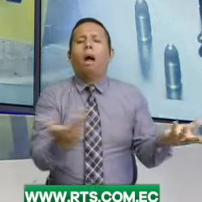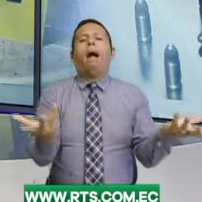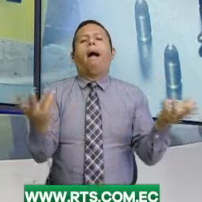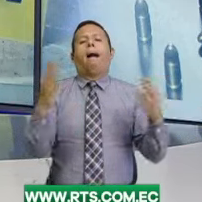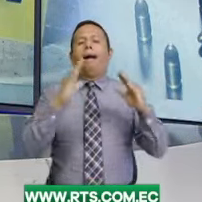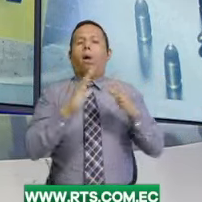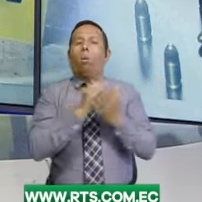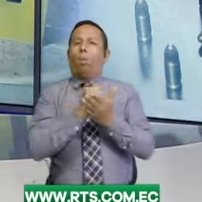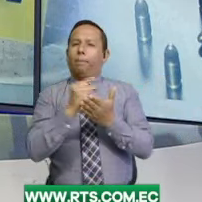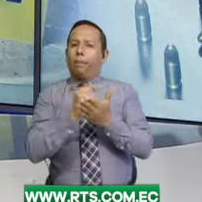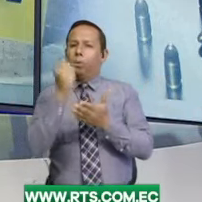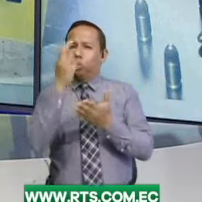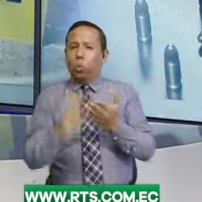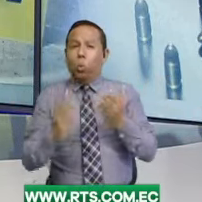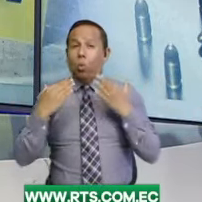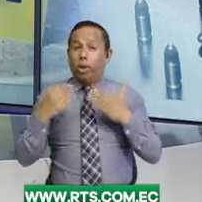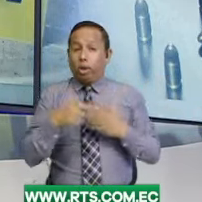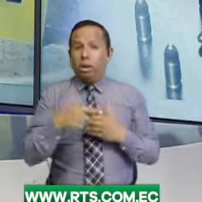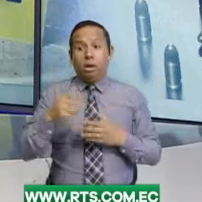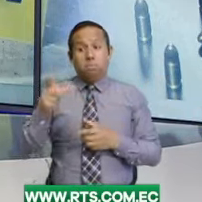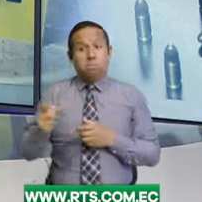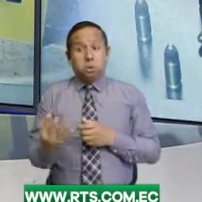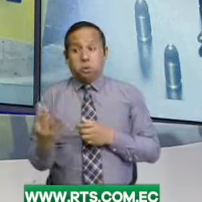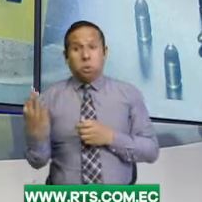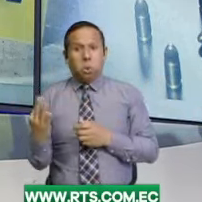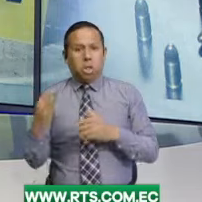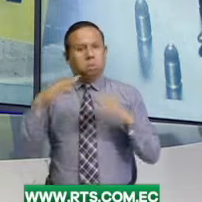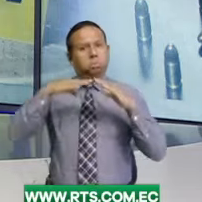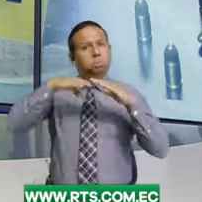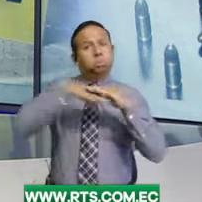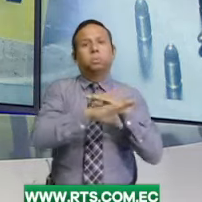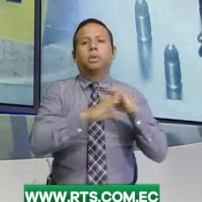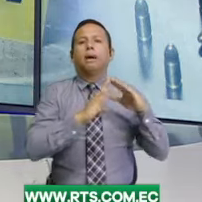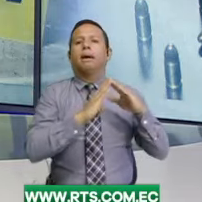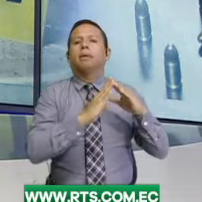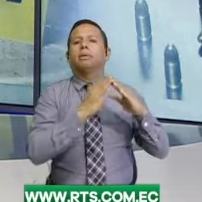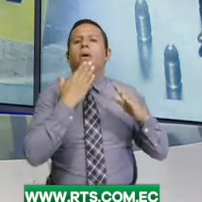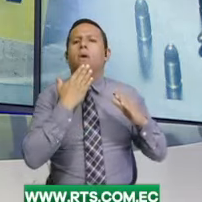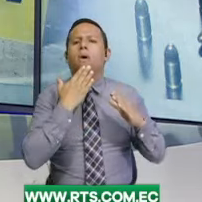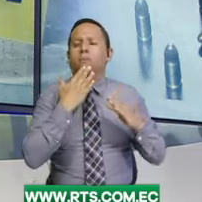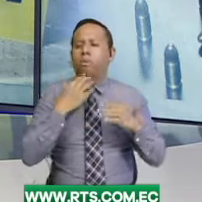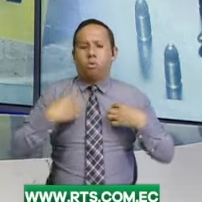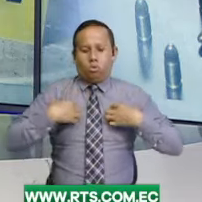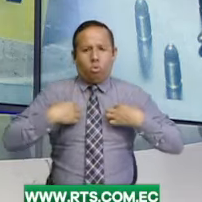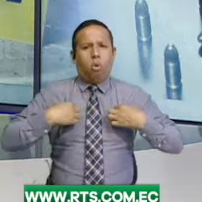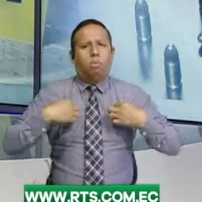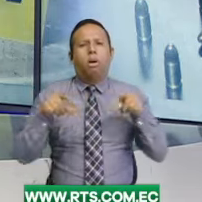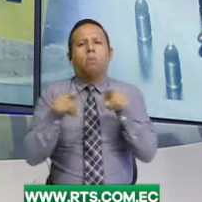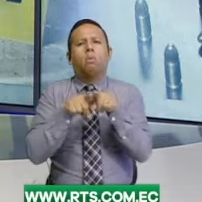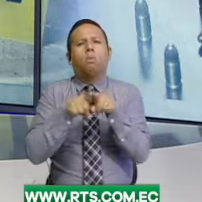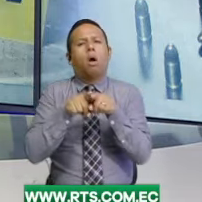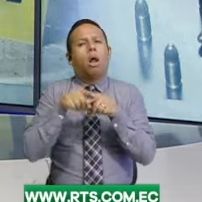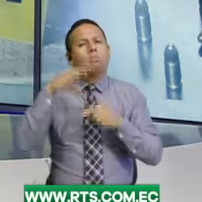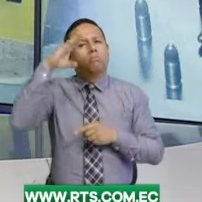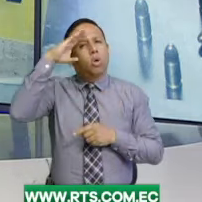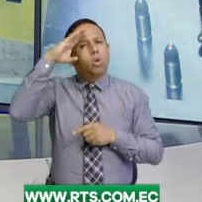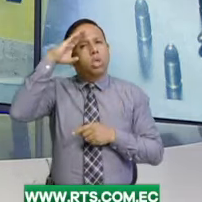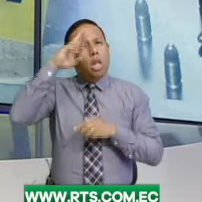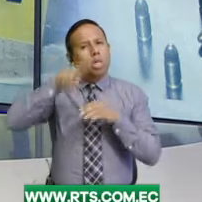registró en el Guasmo Sur en Guayaquil. Los sicarios ingresaron a la casa con indumentaria similar a las de uso